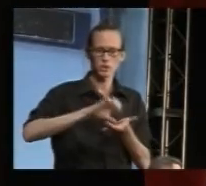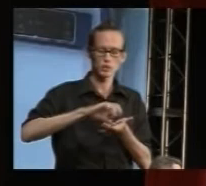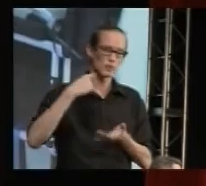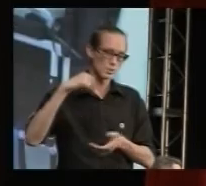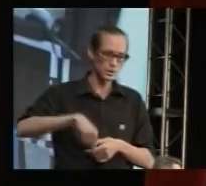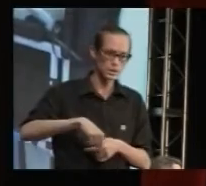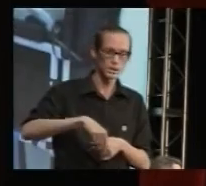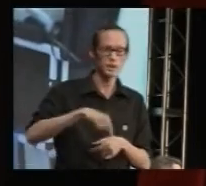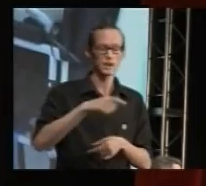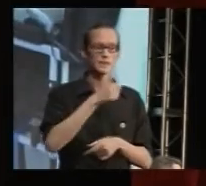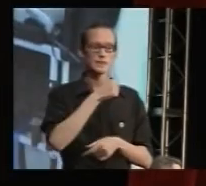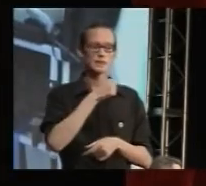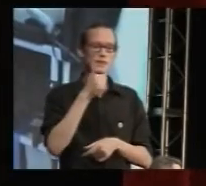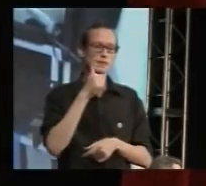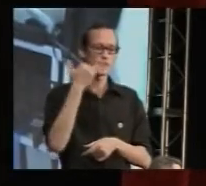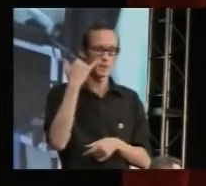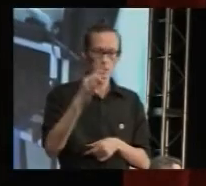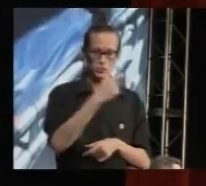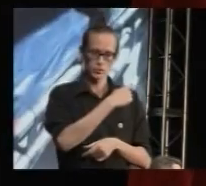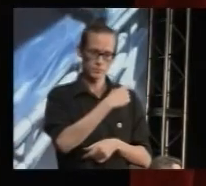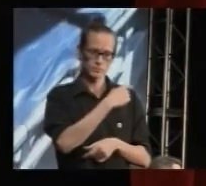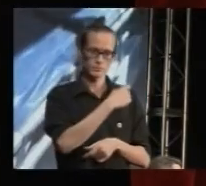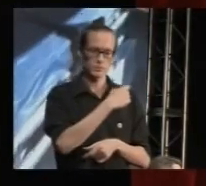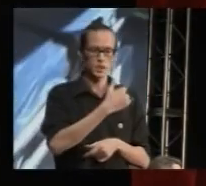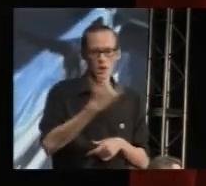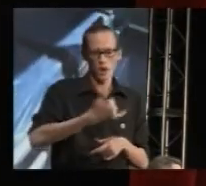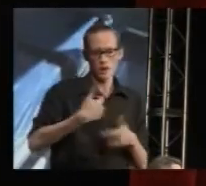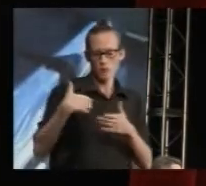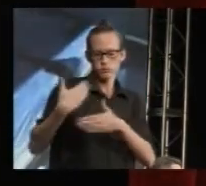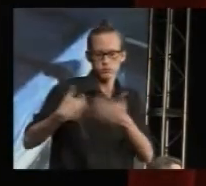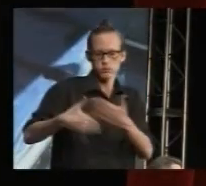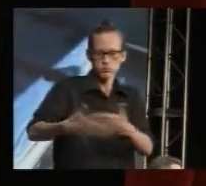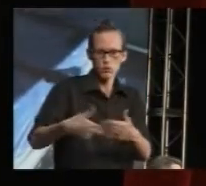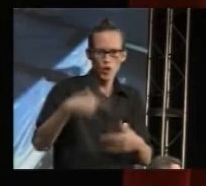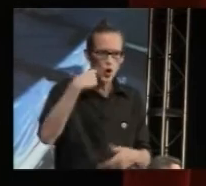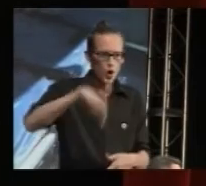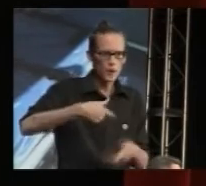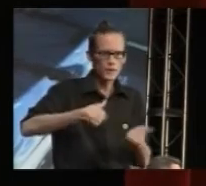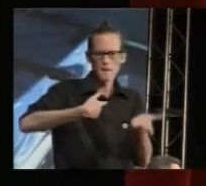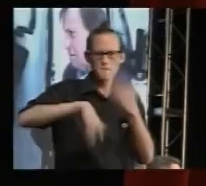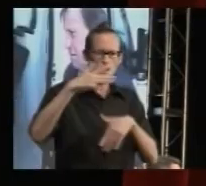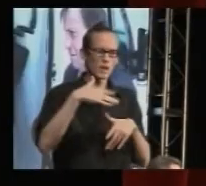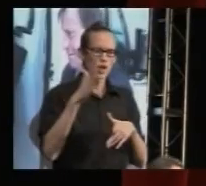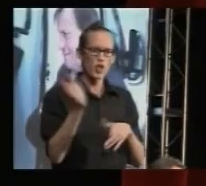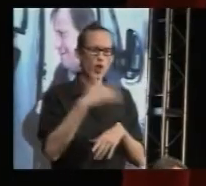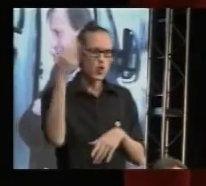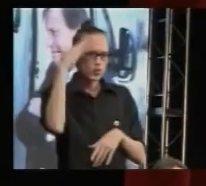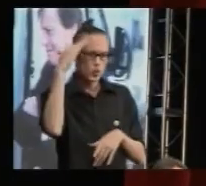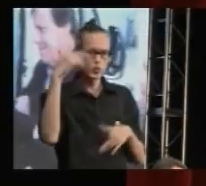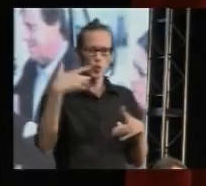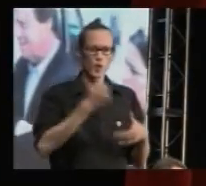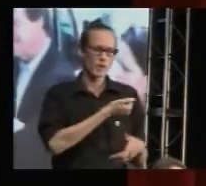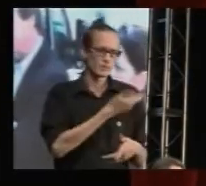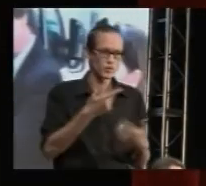en la Sala Mayo, que ha tenido una constante evolución y hoy es el mayor centro de actividades culturales y sociales de